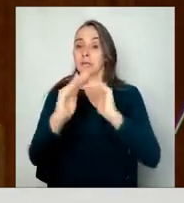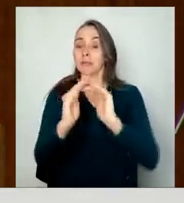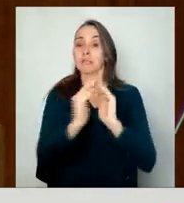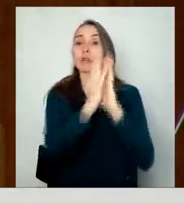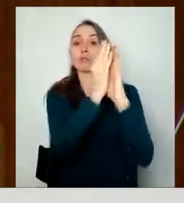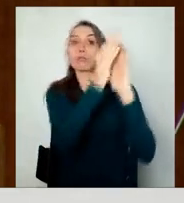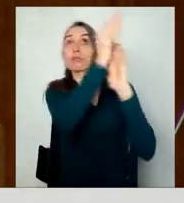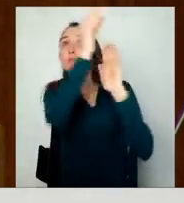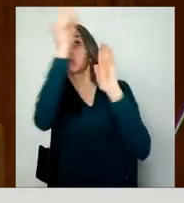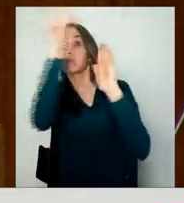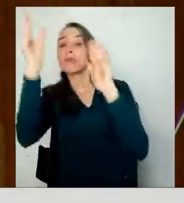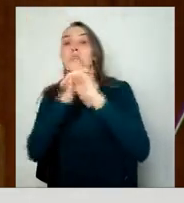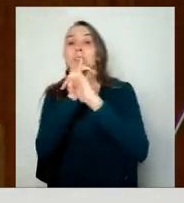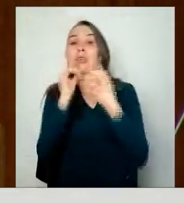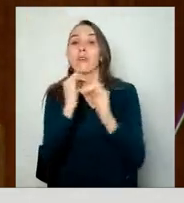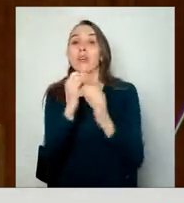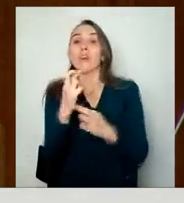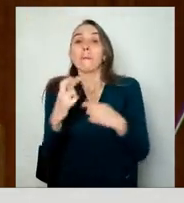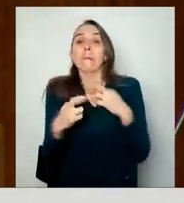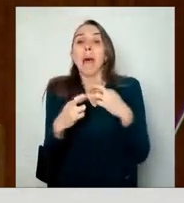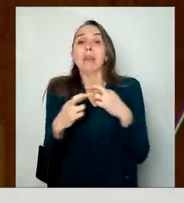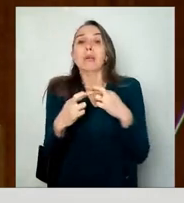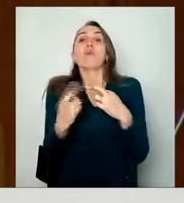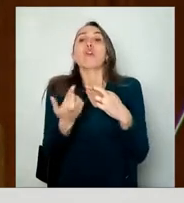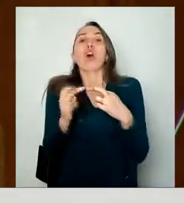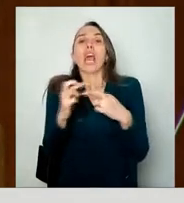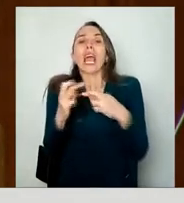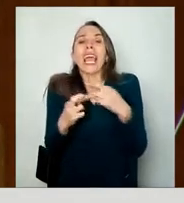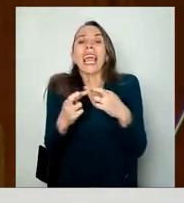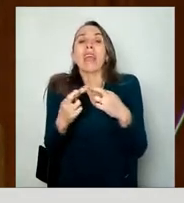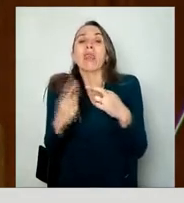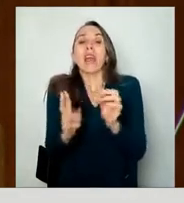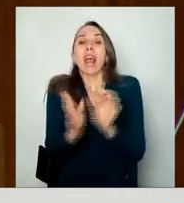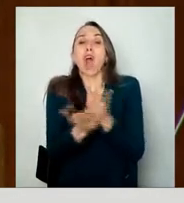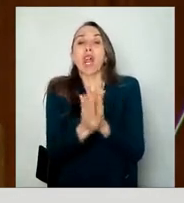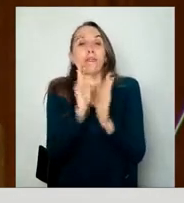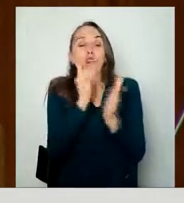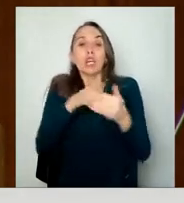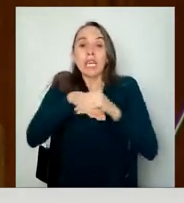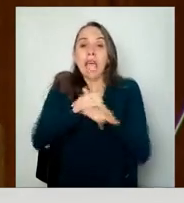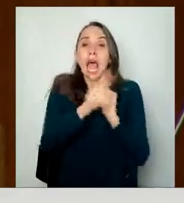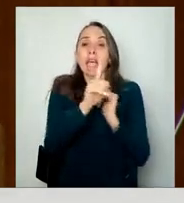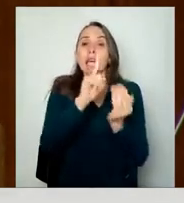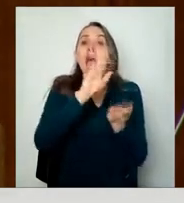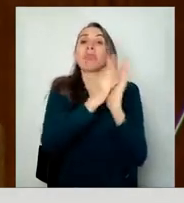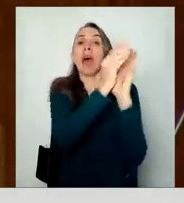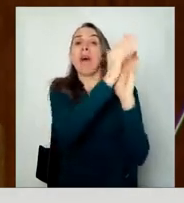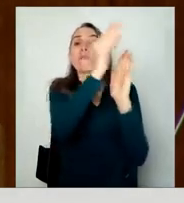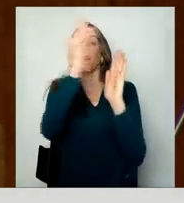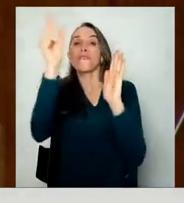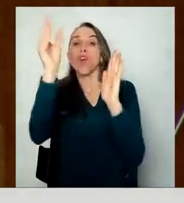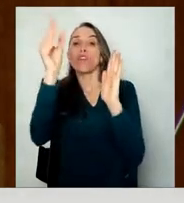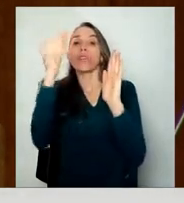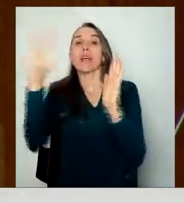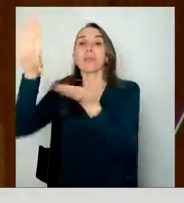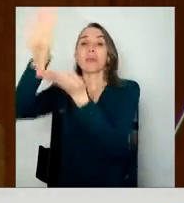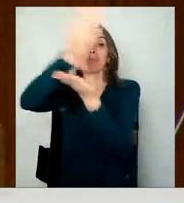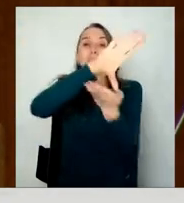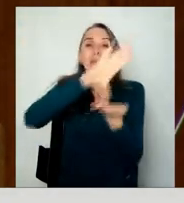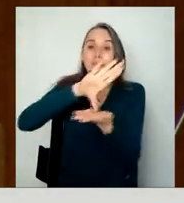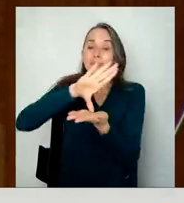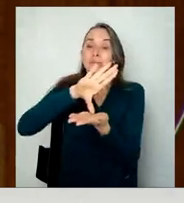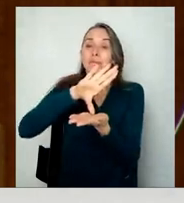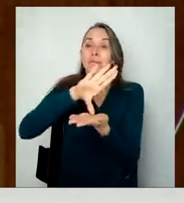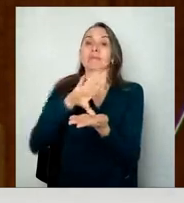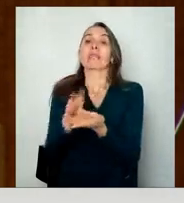difusión de su patrimonio bibliográfico custodiado en las respectivas bibliotecas nacionales la asociación